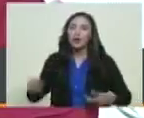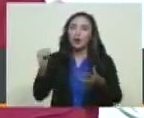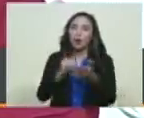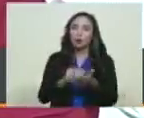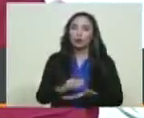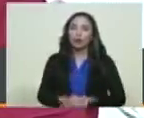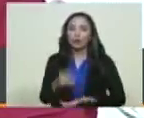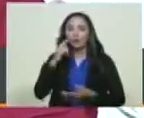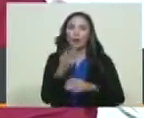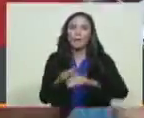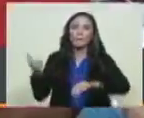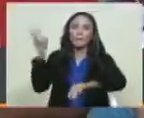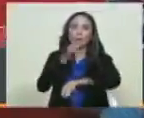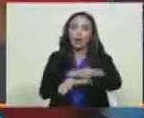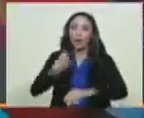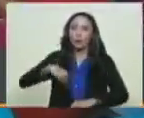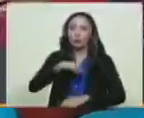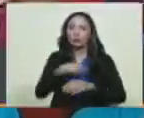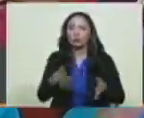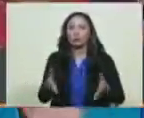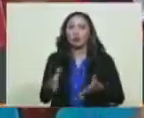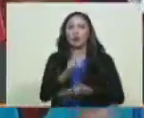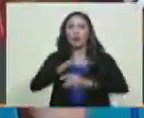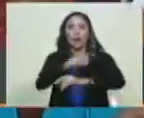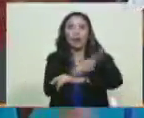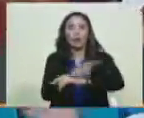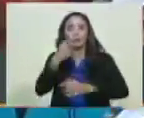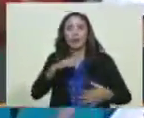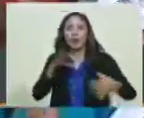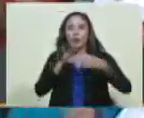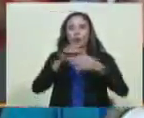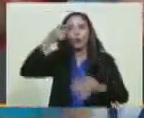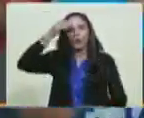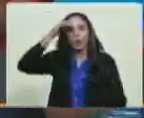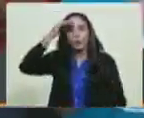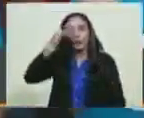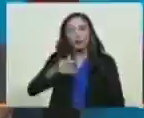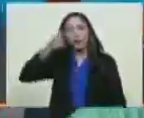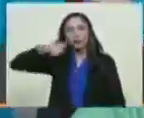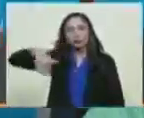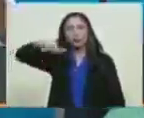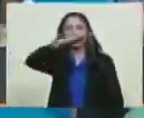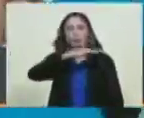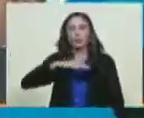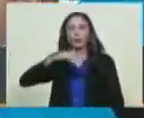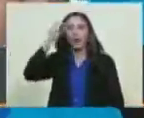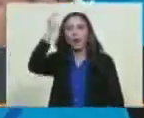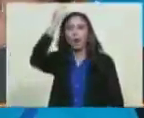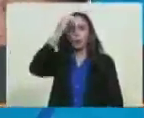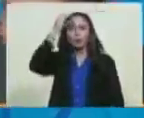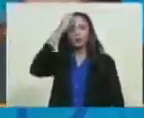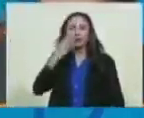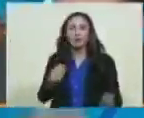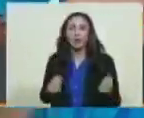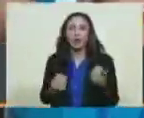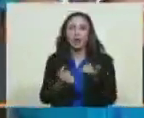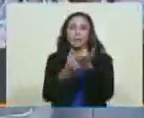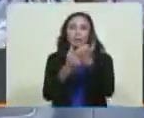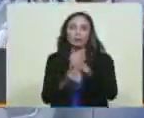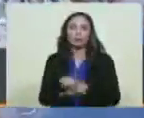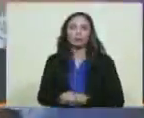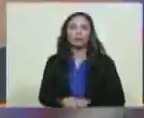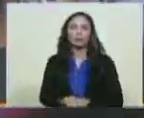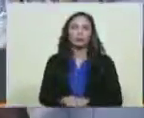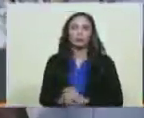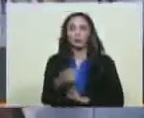pasaríamos por encima con la fuerza del audio cívico militar y la conciencia del pueblo venezolano no se